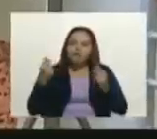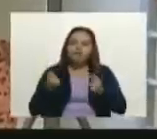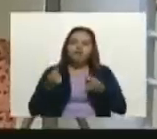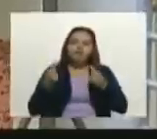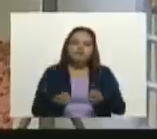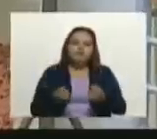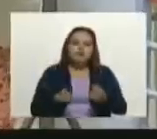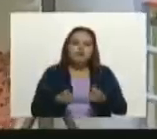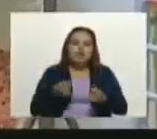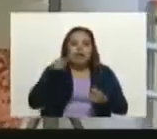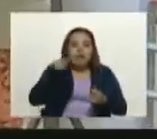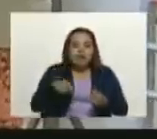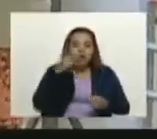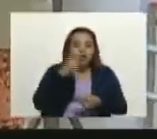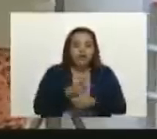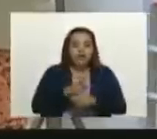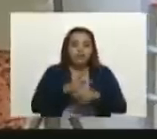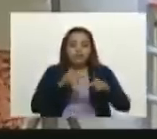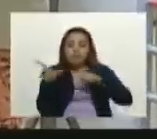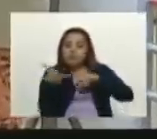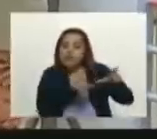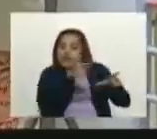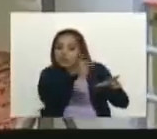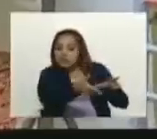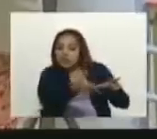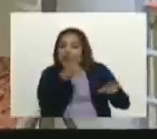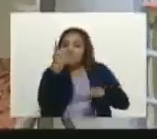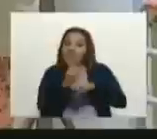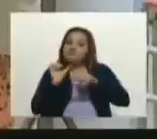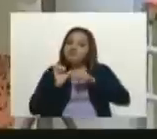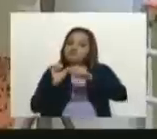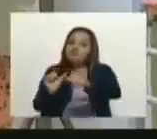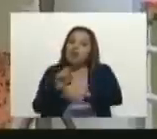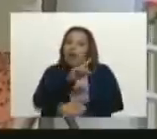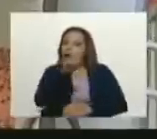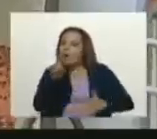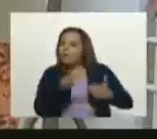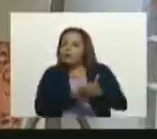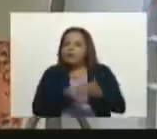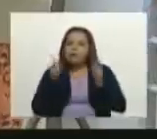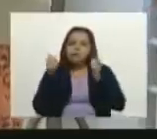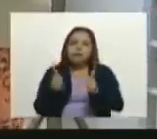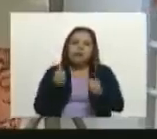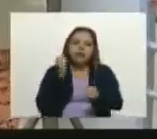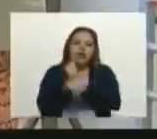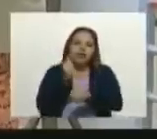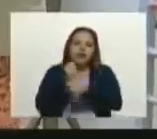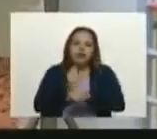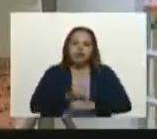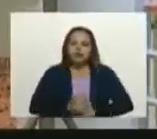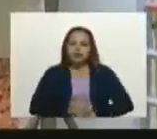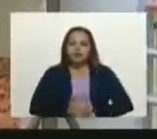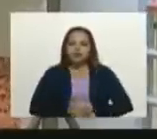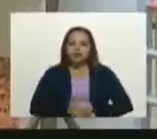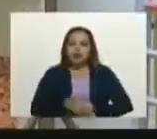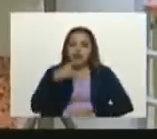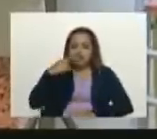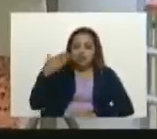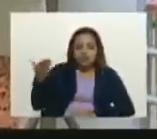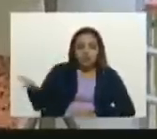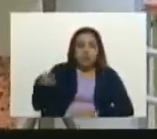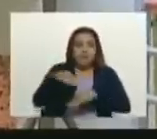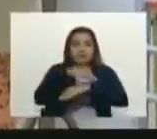esté esto así como lo estamos entregando, mantenerlo al 100%, presidente. Esa es nuestra tarea. Como lo decía, la